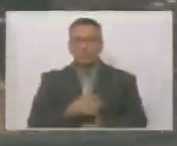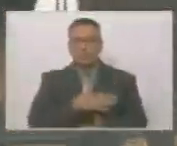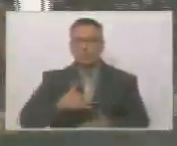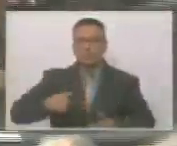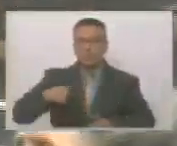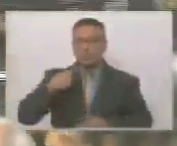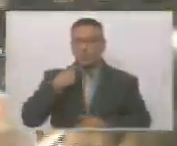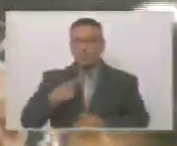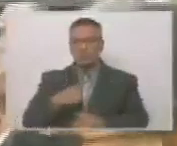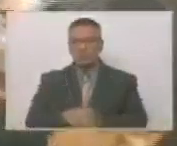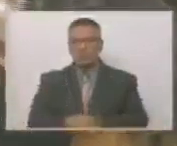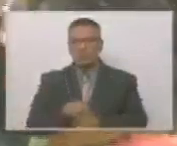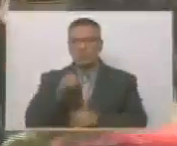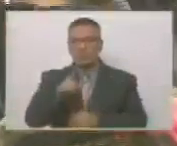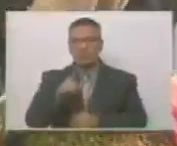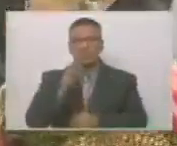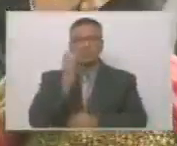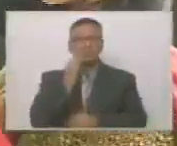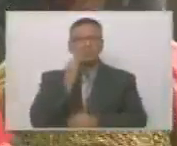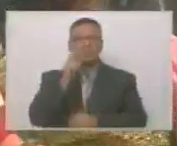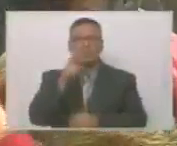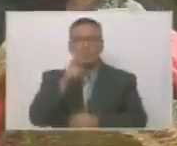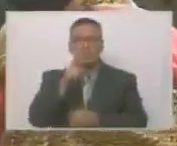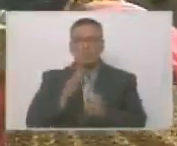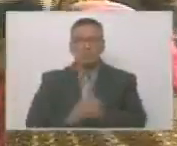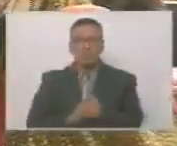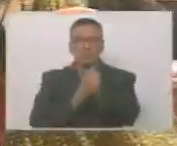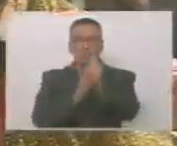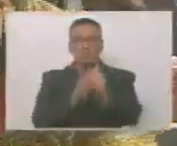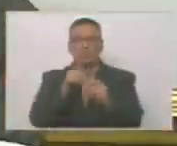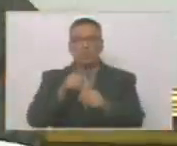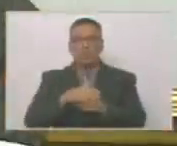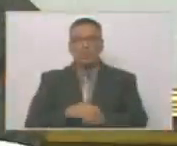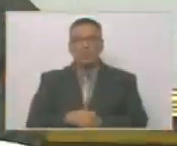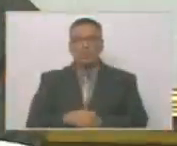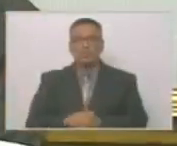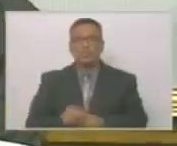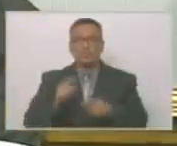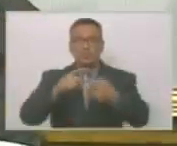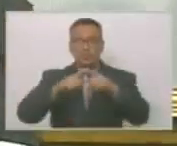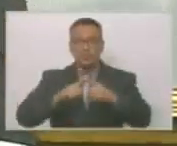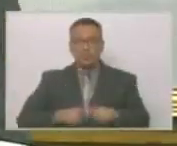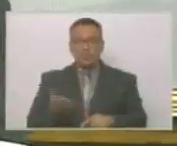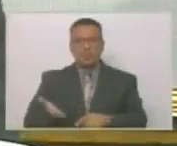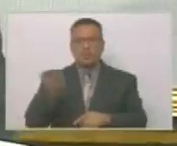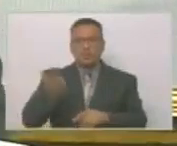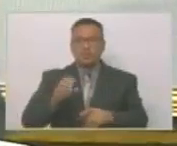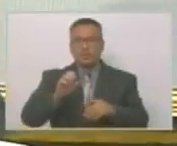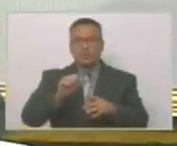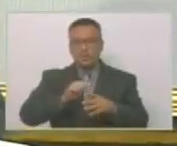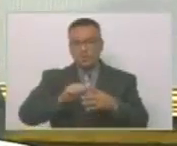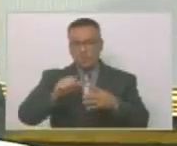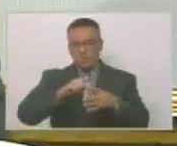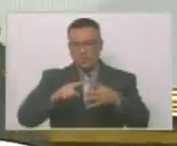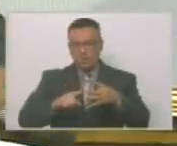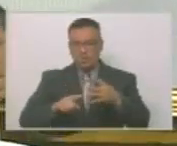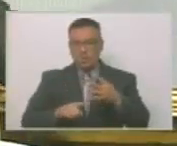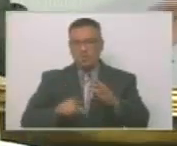señalar que este es un ejemplo a seguir en cuanto a un número importante de instrumentos legales